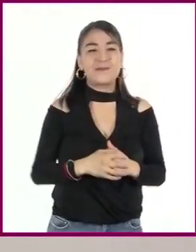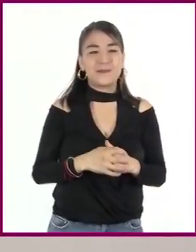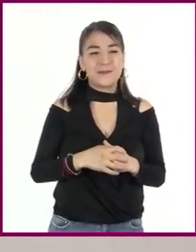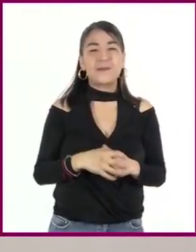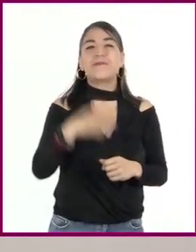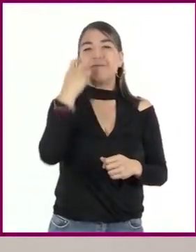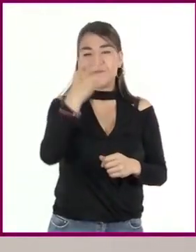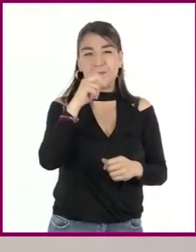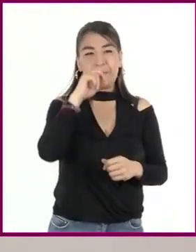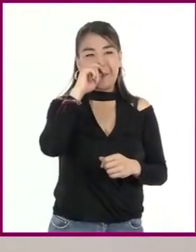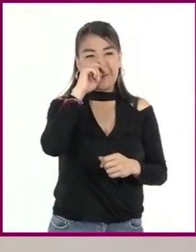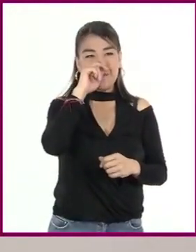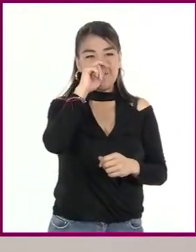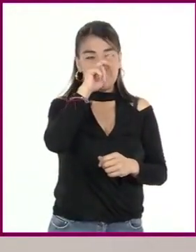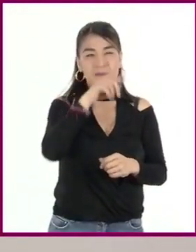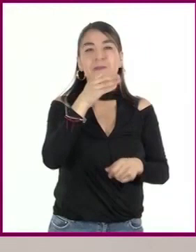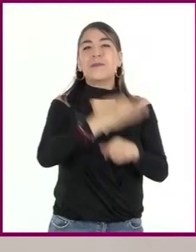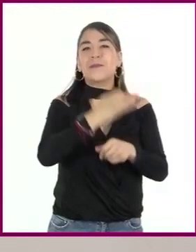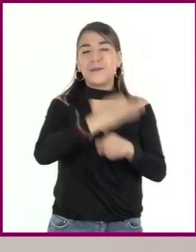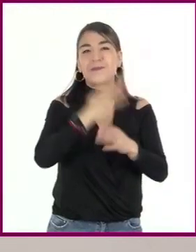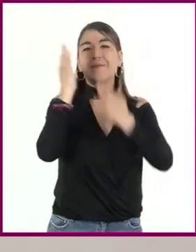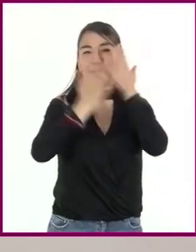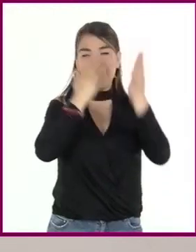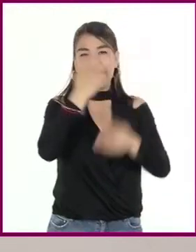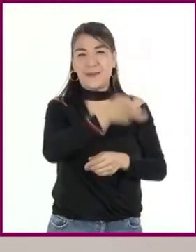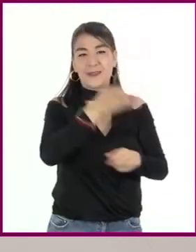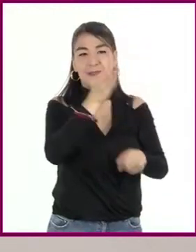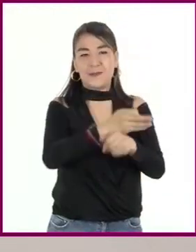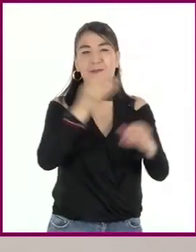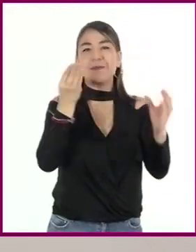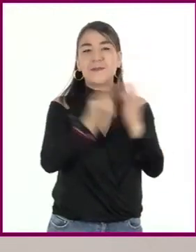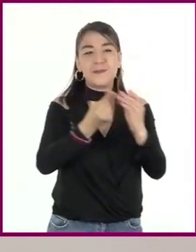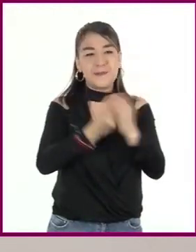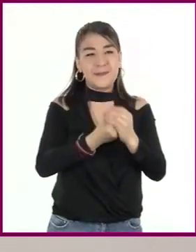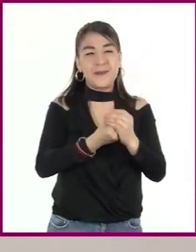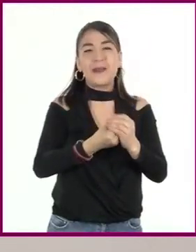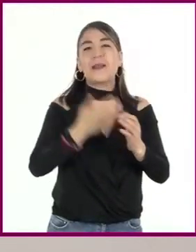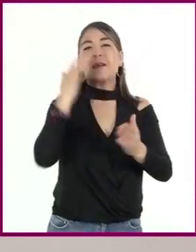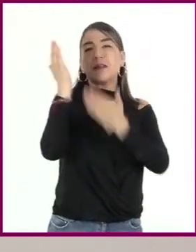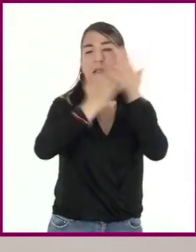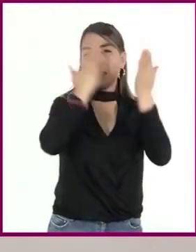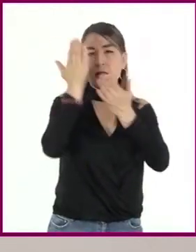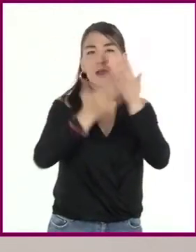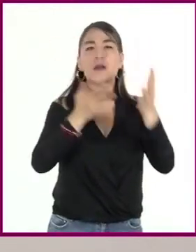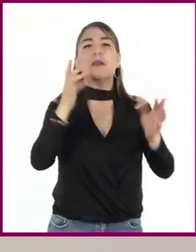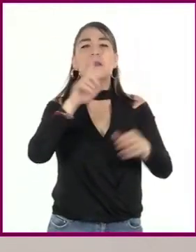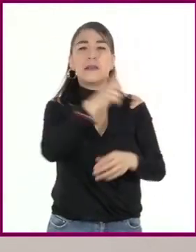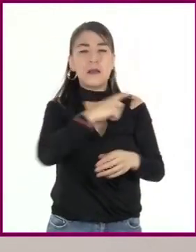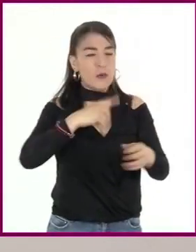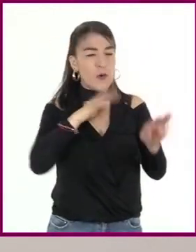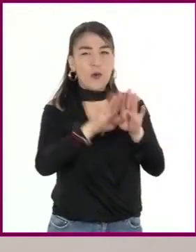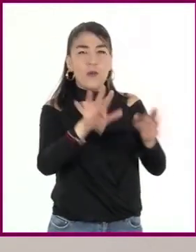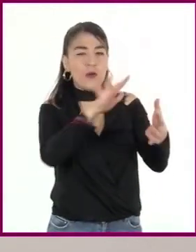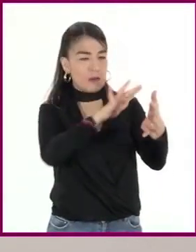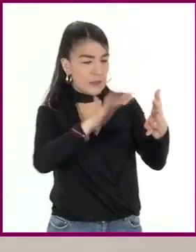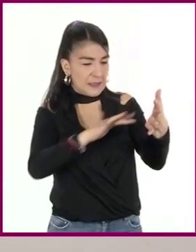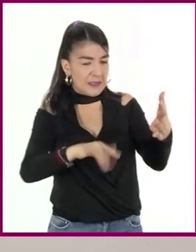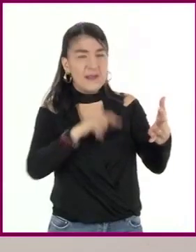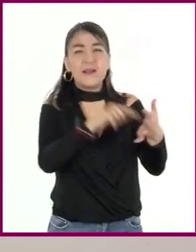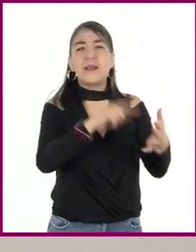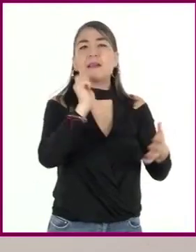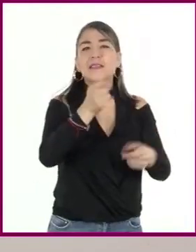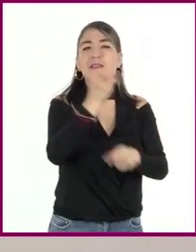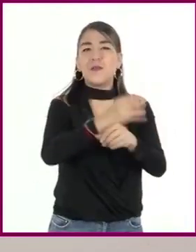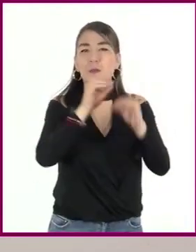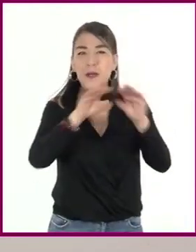Precisamente, eso es lo que estudiaremos en esta sesión. Cómo leer, qué datos incluir, en qué fijarnos para comprender bien